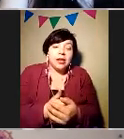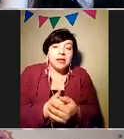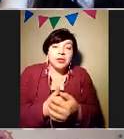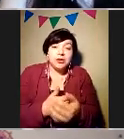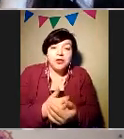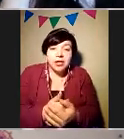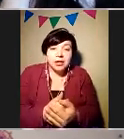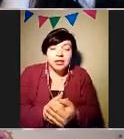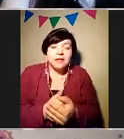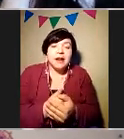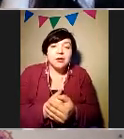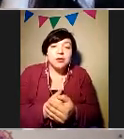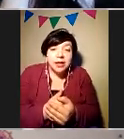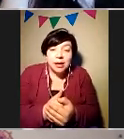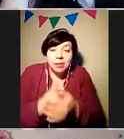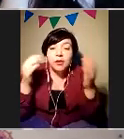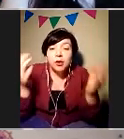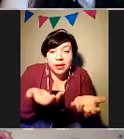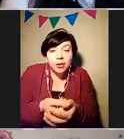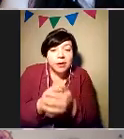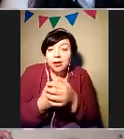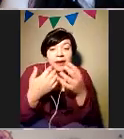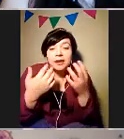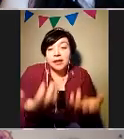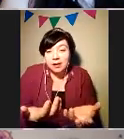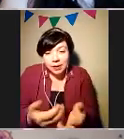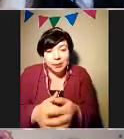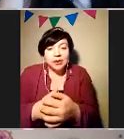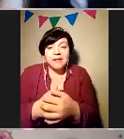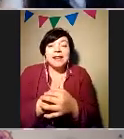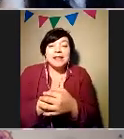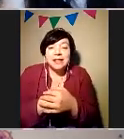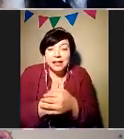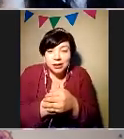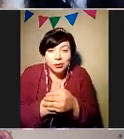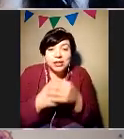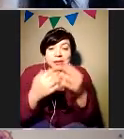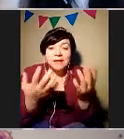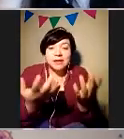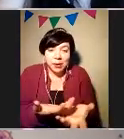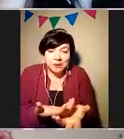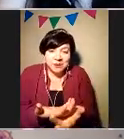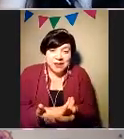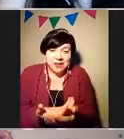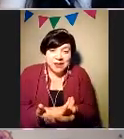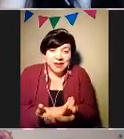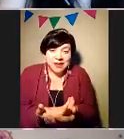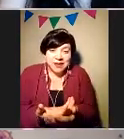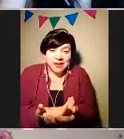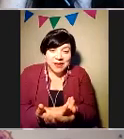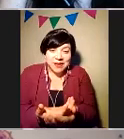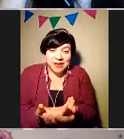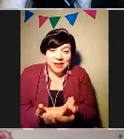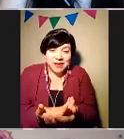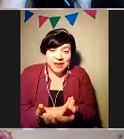pero que tampoco es eficiente si vas a consumir en el mismo volumen que compraba ropa del retail, porque vas a seguir generando muchísima basura.